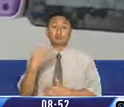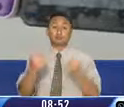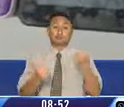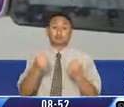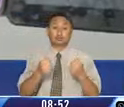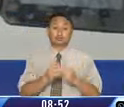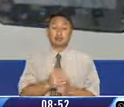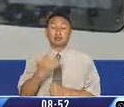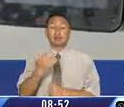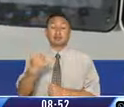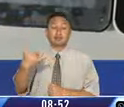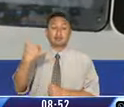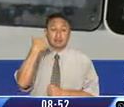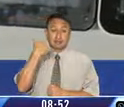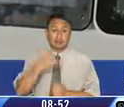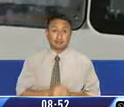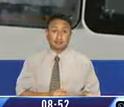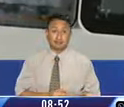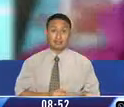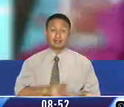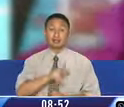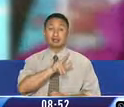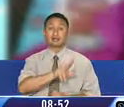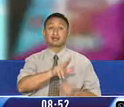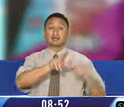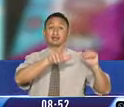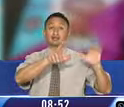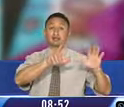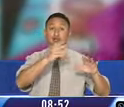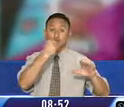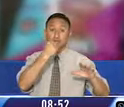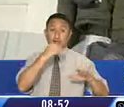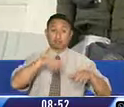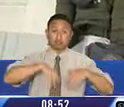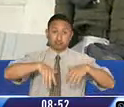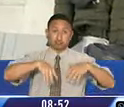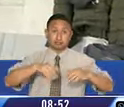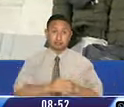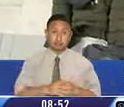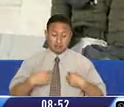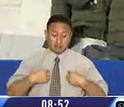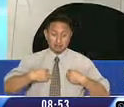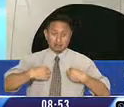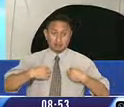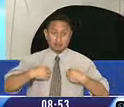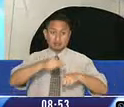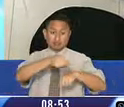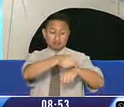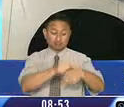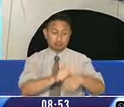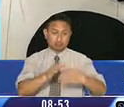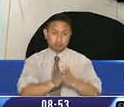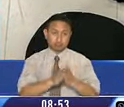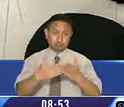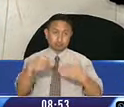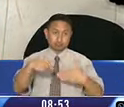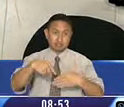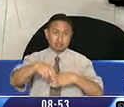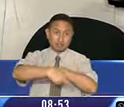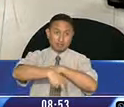15 terminales móviles, 36 paquetes de comida para mascotas, prendas de vestir, relojes, billeteras,